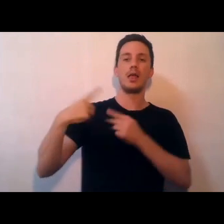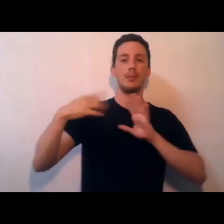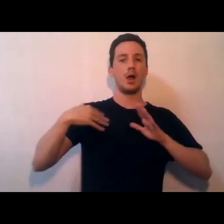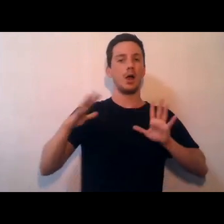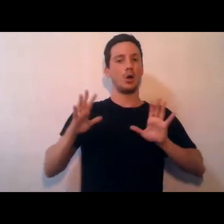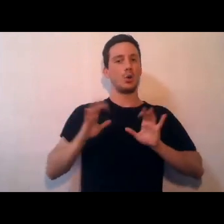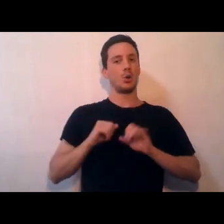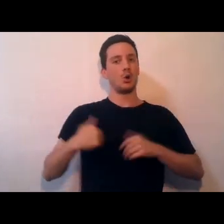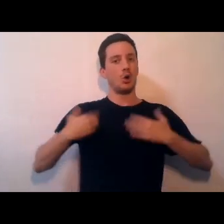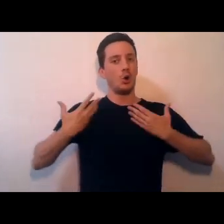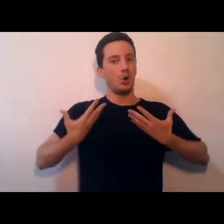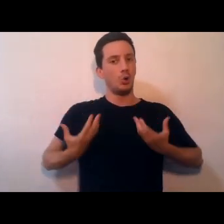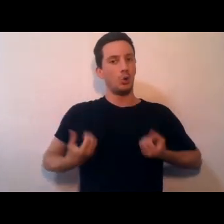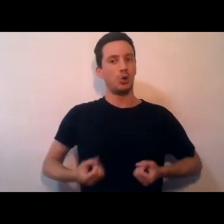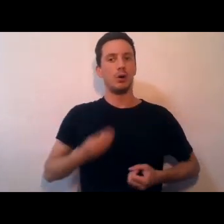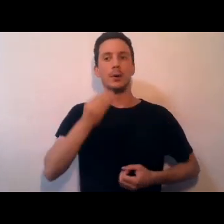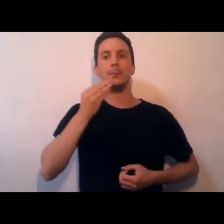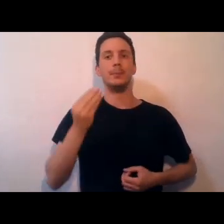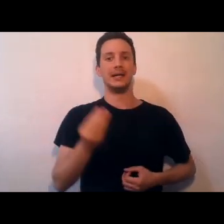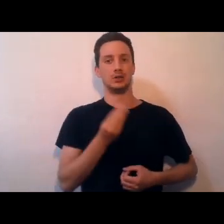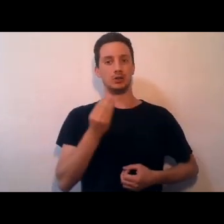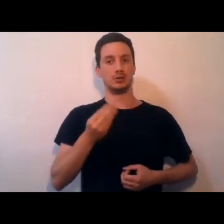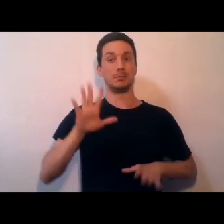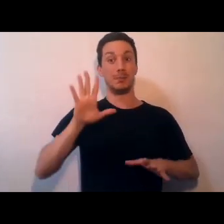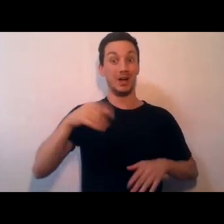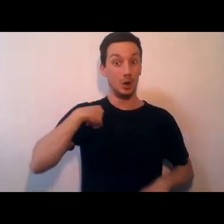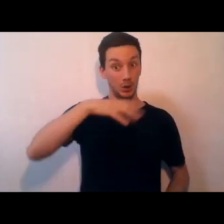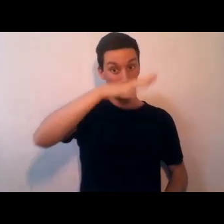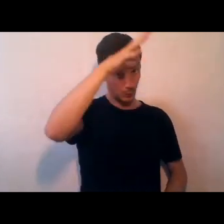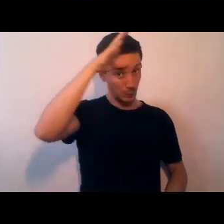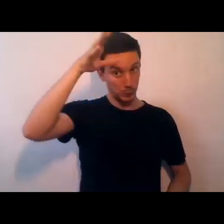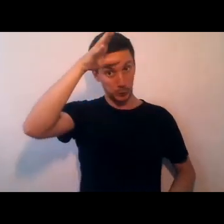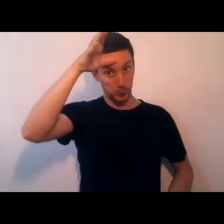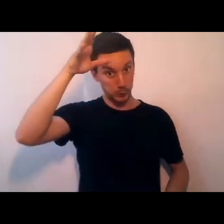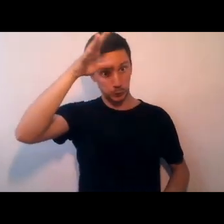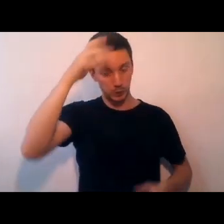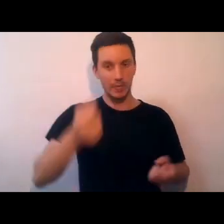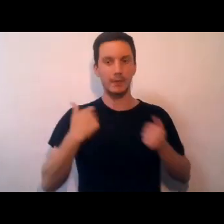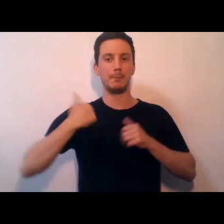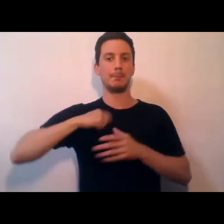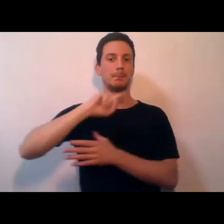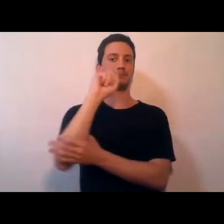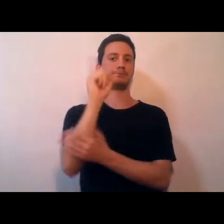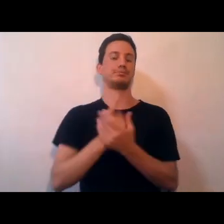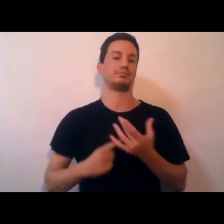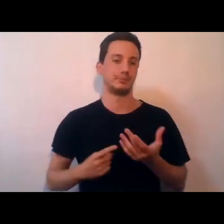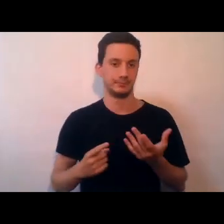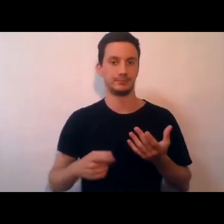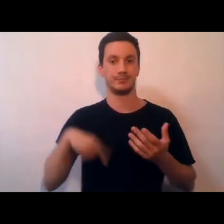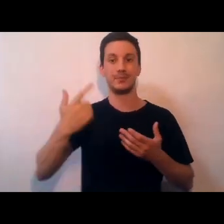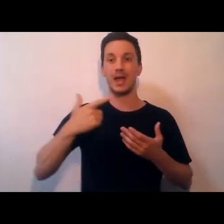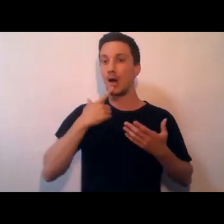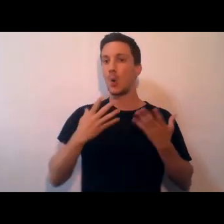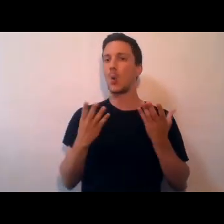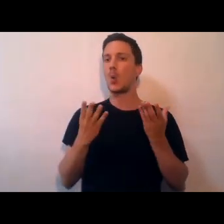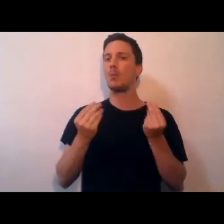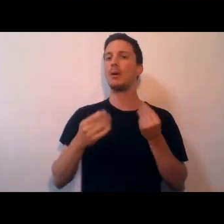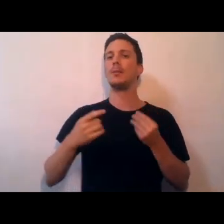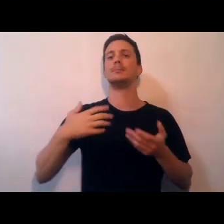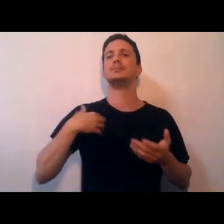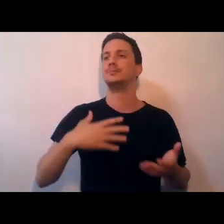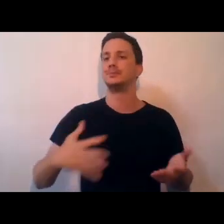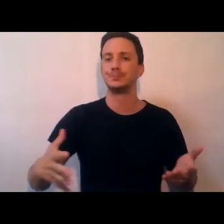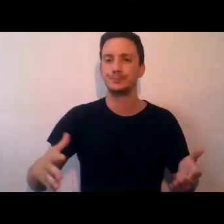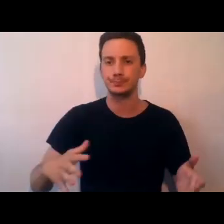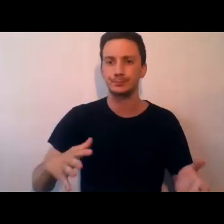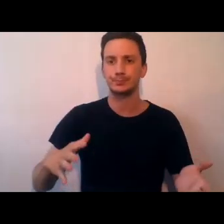cambio el exceso de sudor les empeora. Una alta humedad es mejor y quizás ropas como la